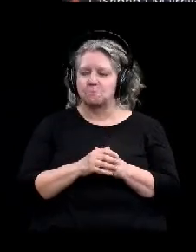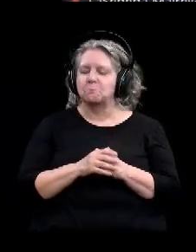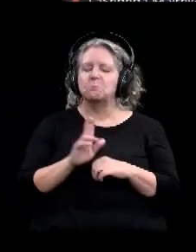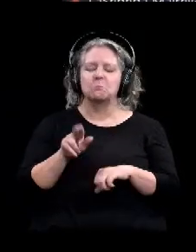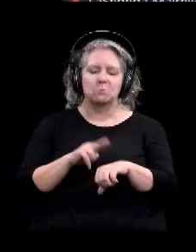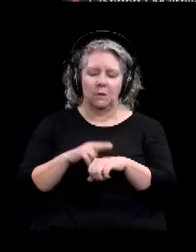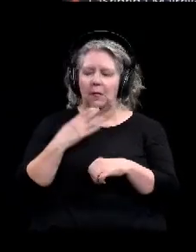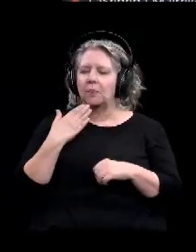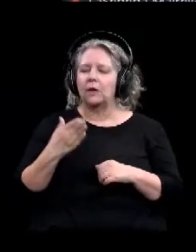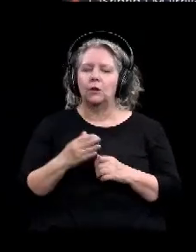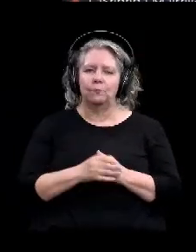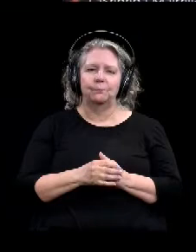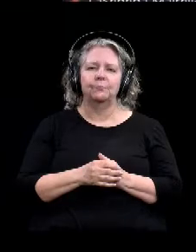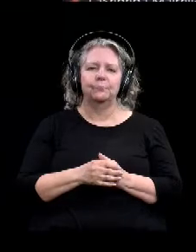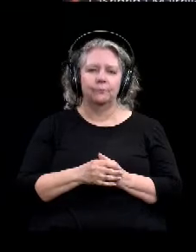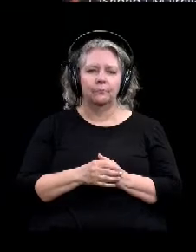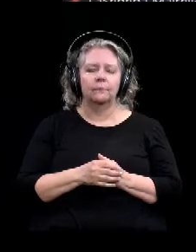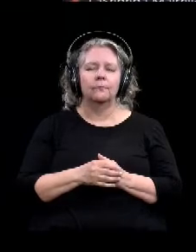s